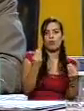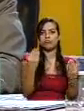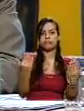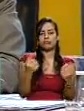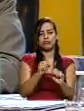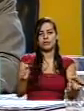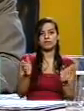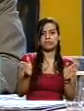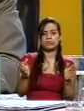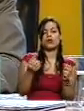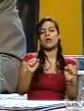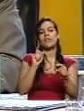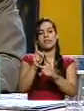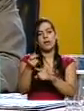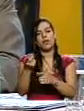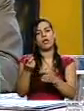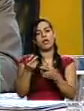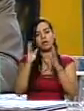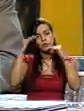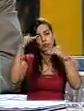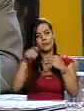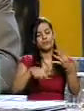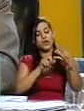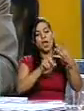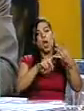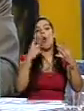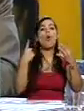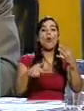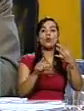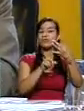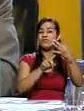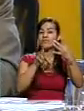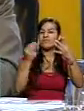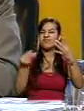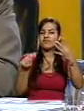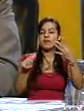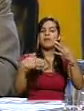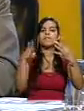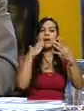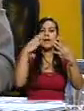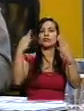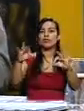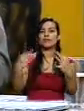madres solteras que tienen varios niños, no tienen esposo, están solas, sin